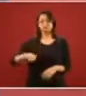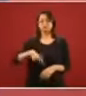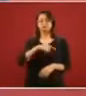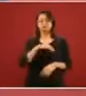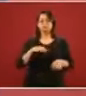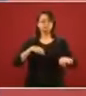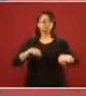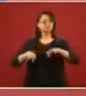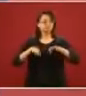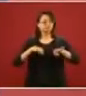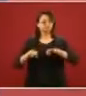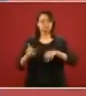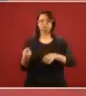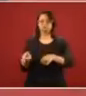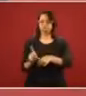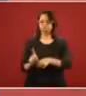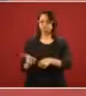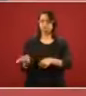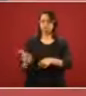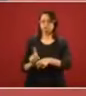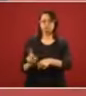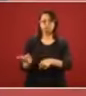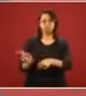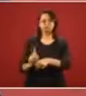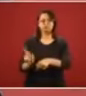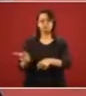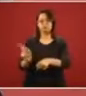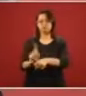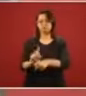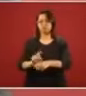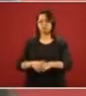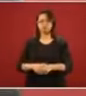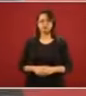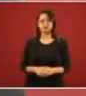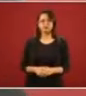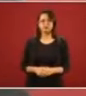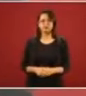Todos los días estamos